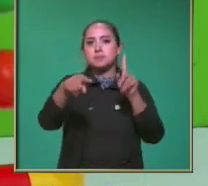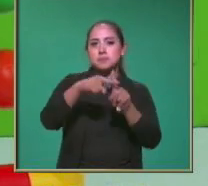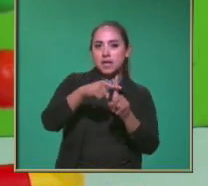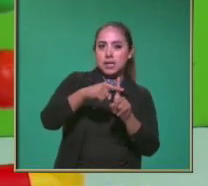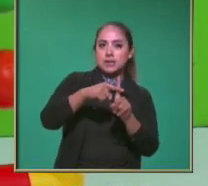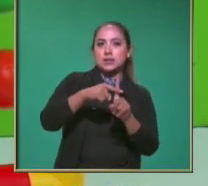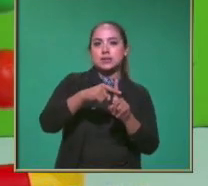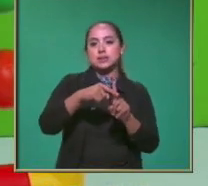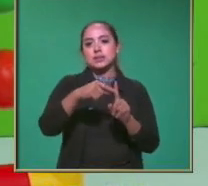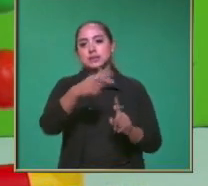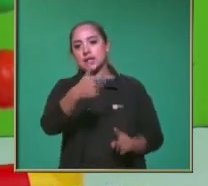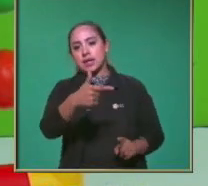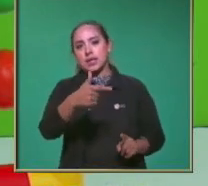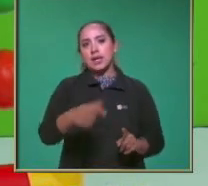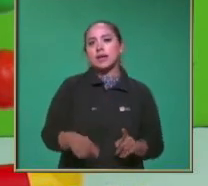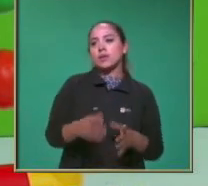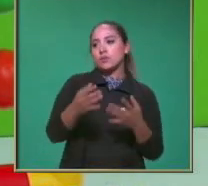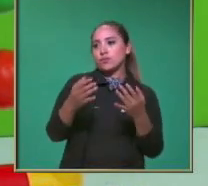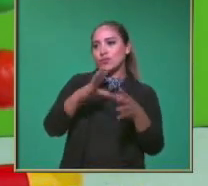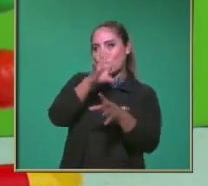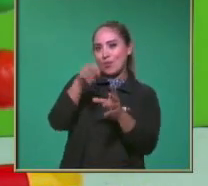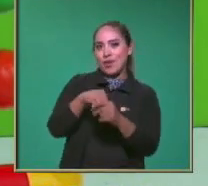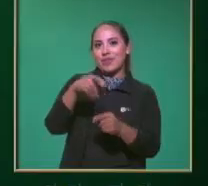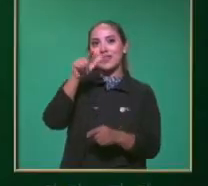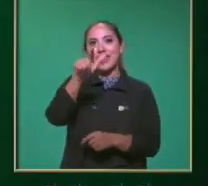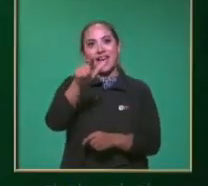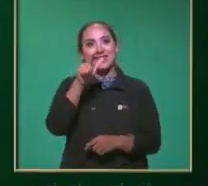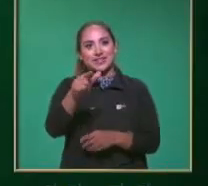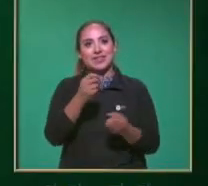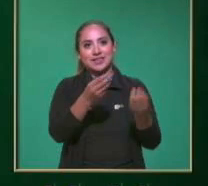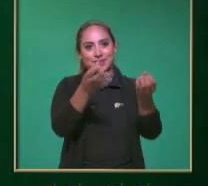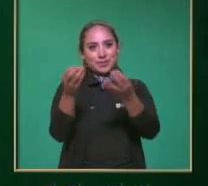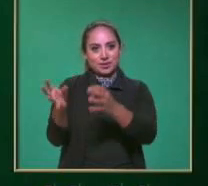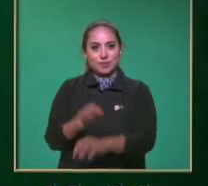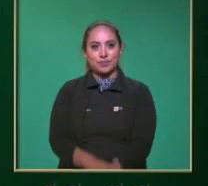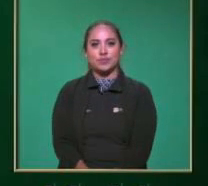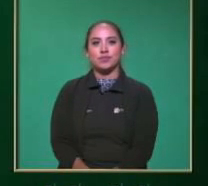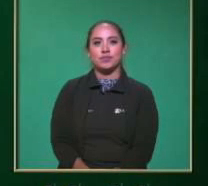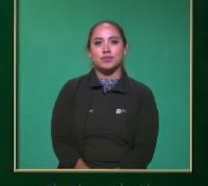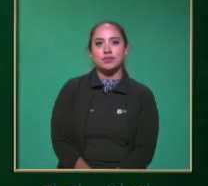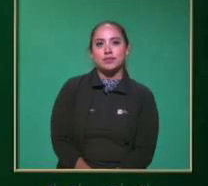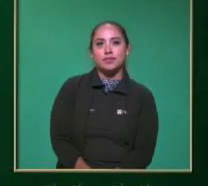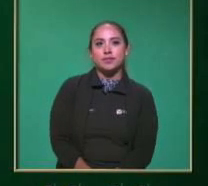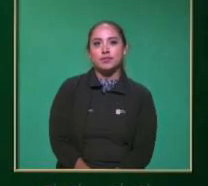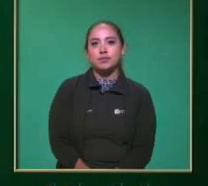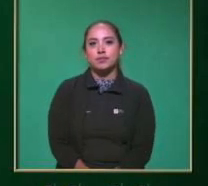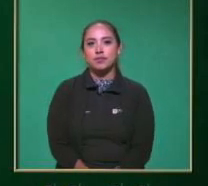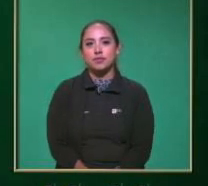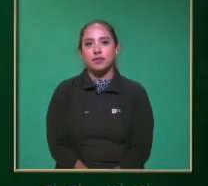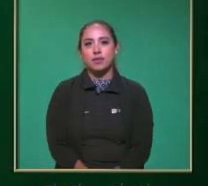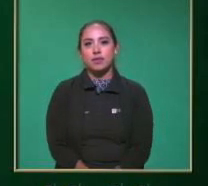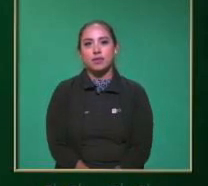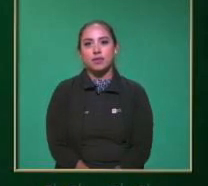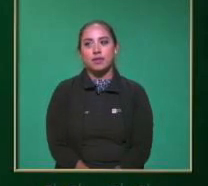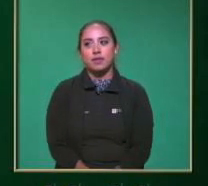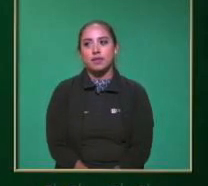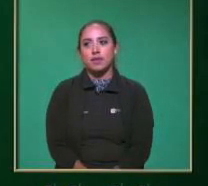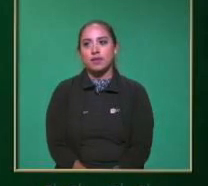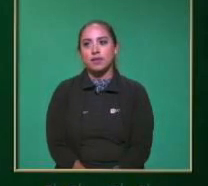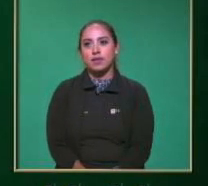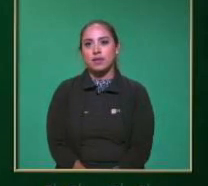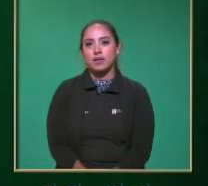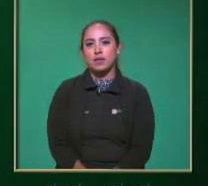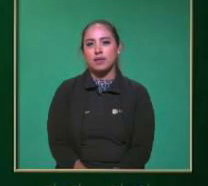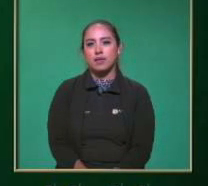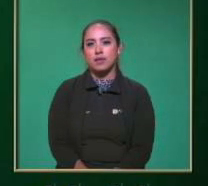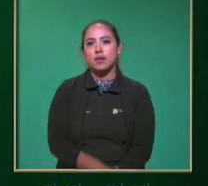y 17. Muy Entonces bien. Repartió 17, maestra. 17. Ahí están los 17 dulces. Y luego,